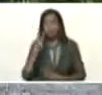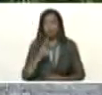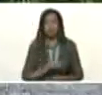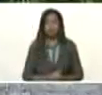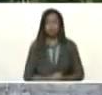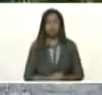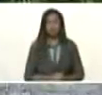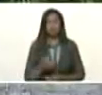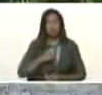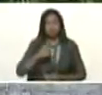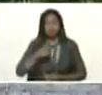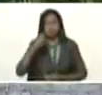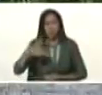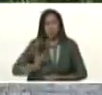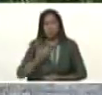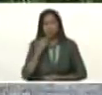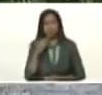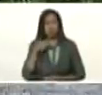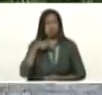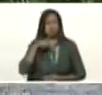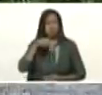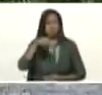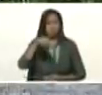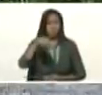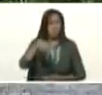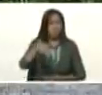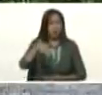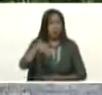Brillando, se los puedo decir. Estuve caminando ayer por Moscú.